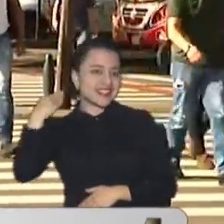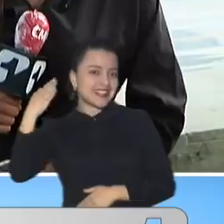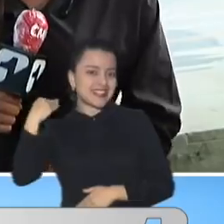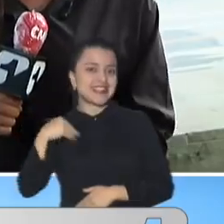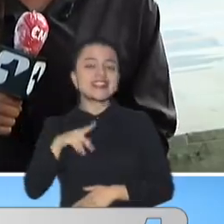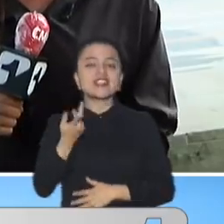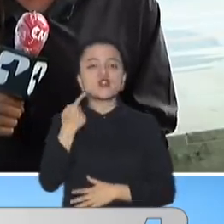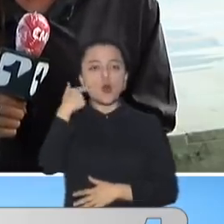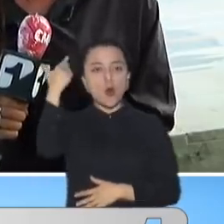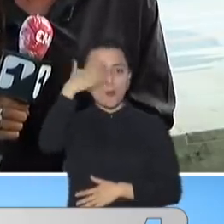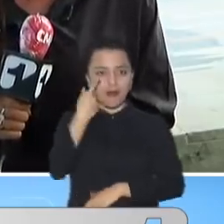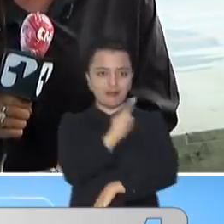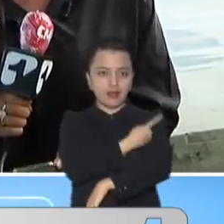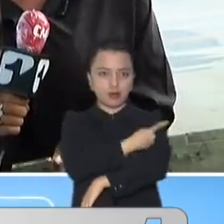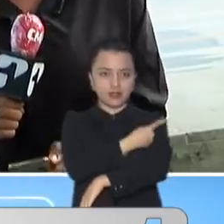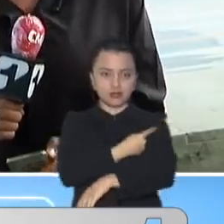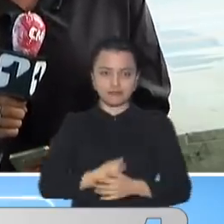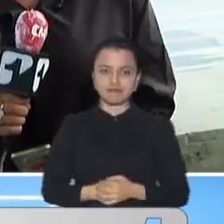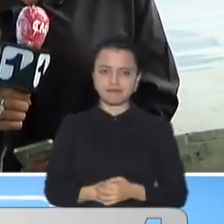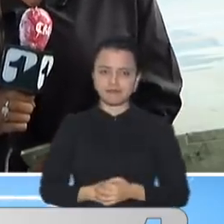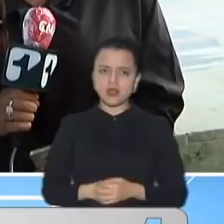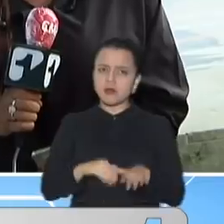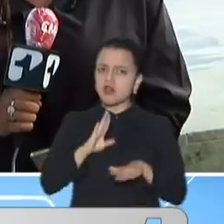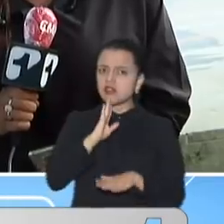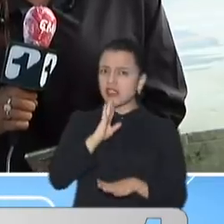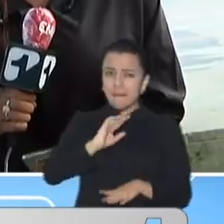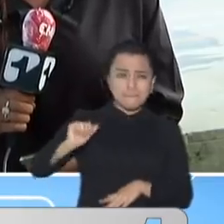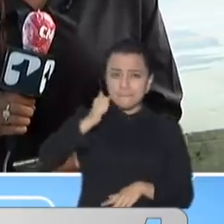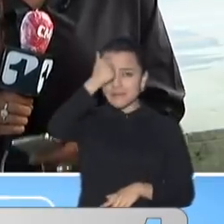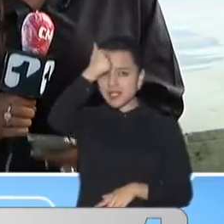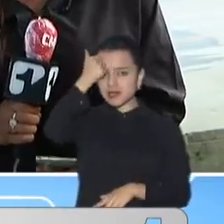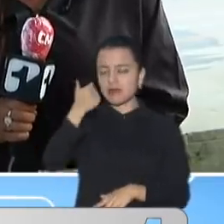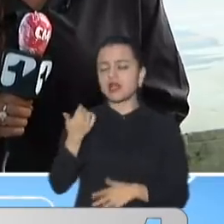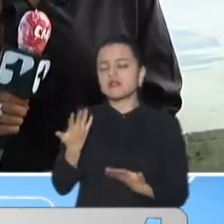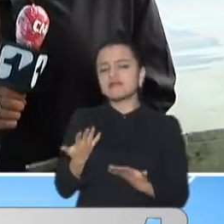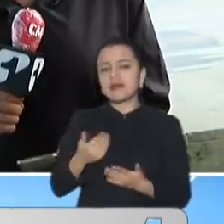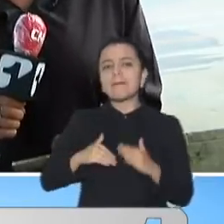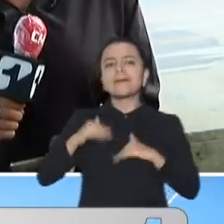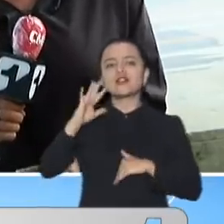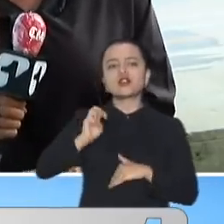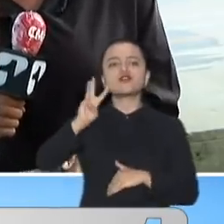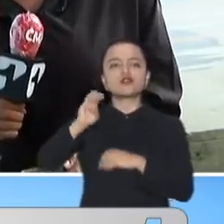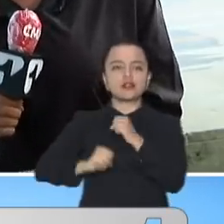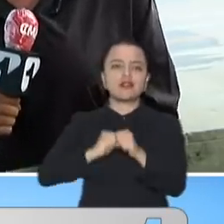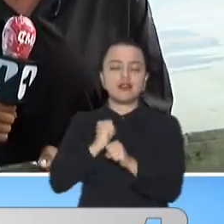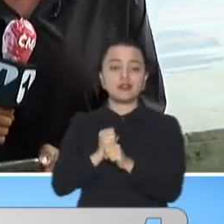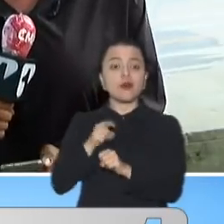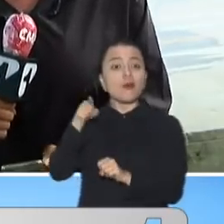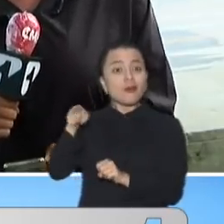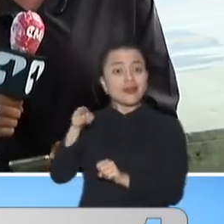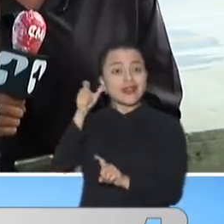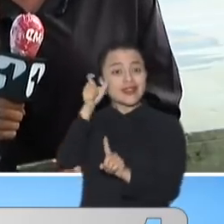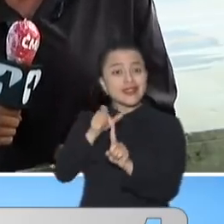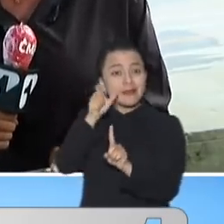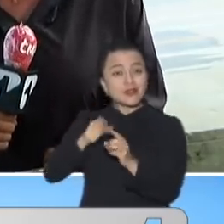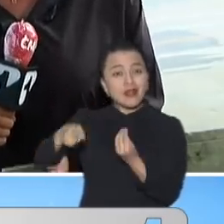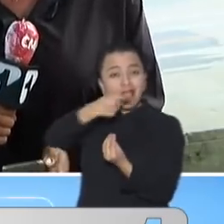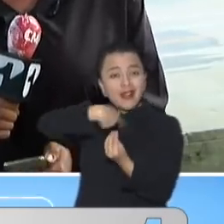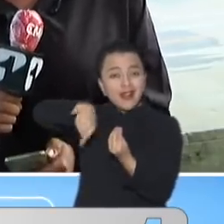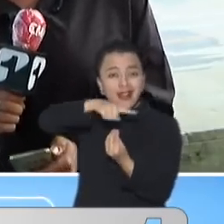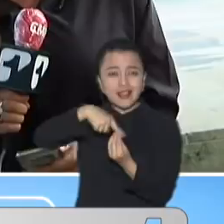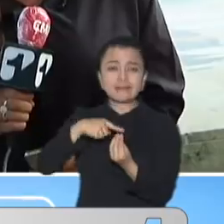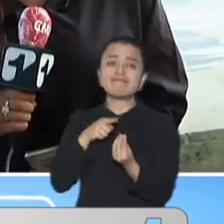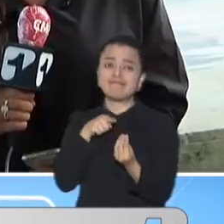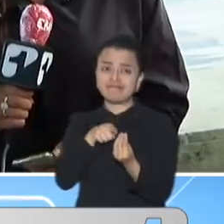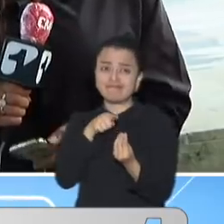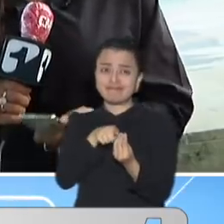ciudad, que inicialmente se hará para las personas adultas mayores de 80 años. ¿Por qué? Porque estas son las personas que han identificado que comúnmente están